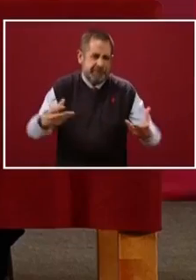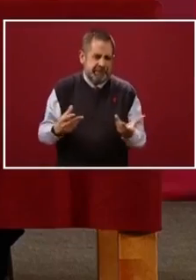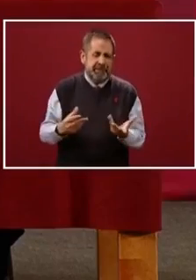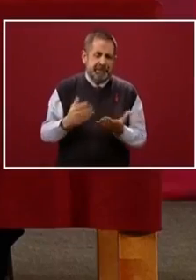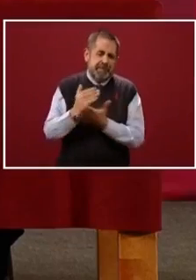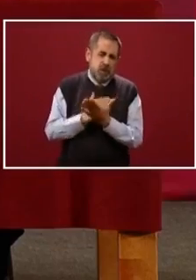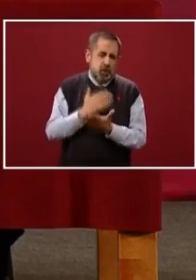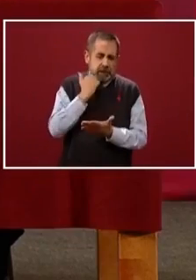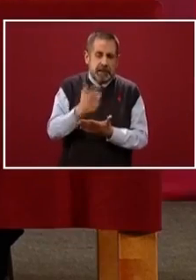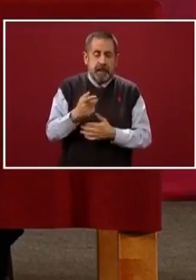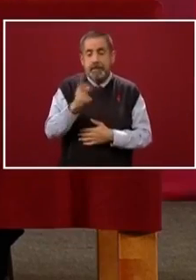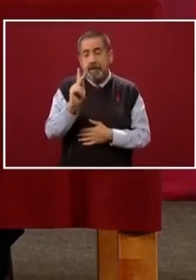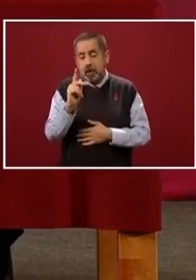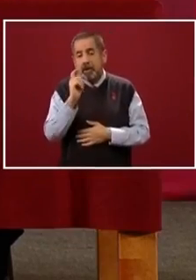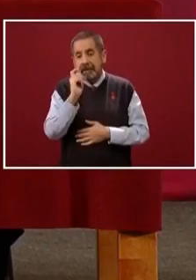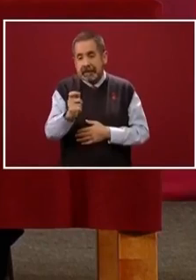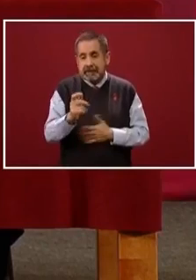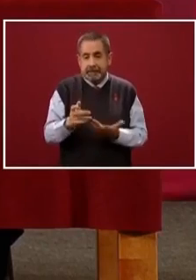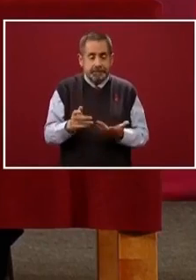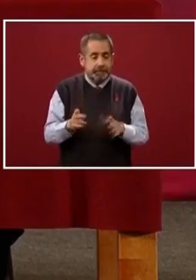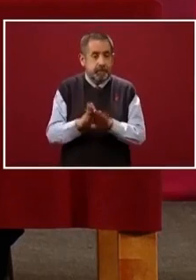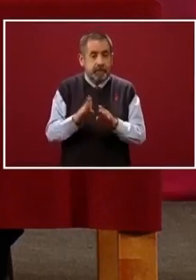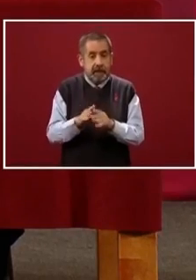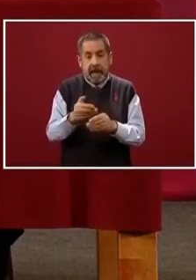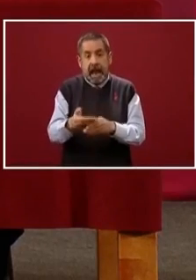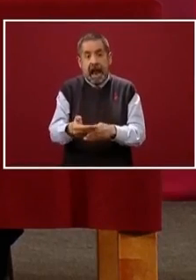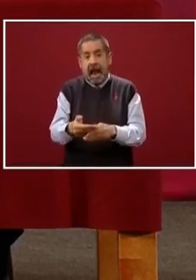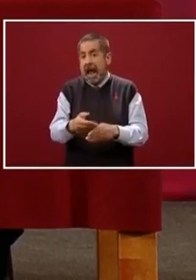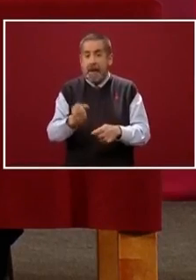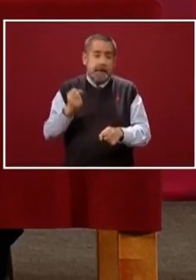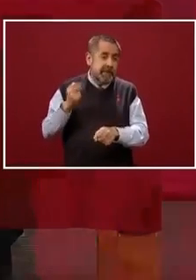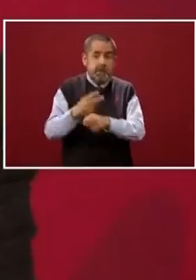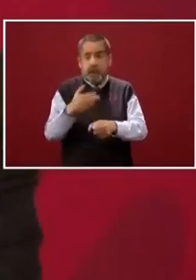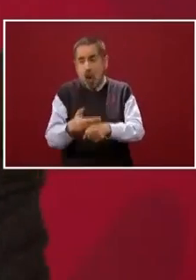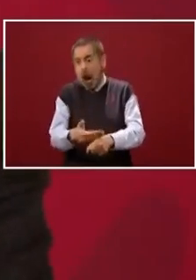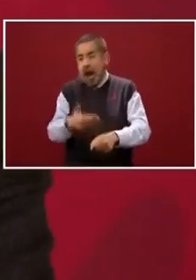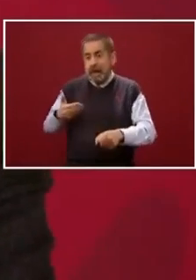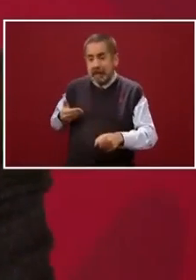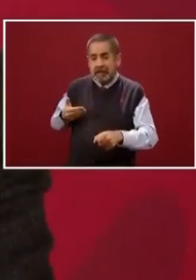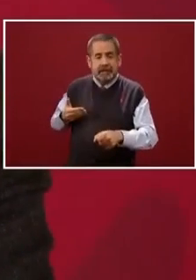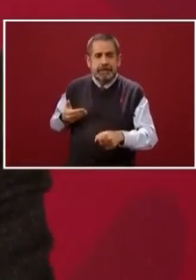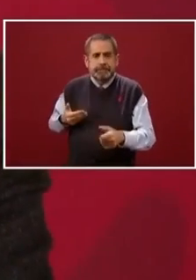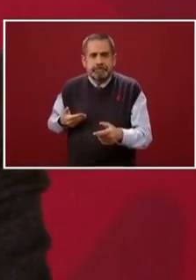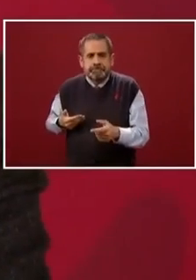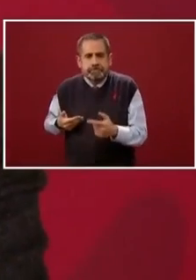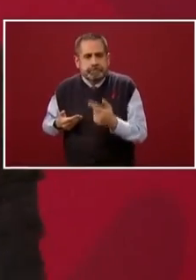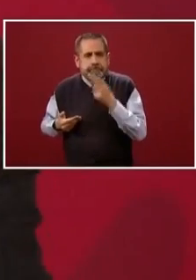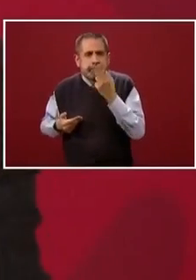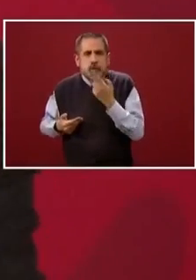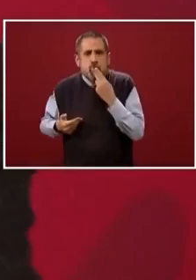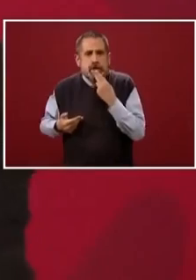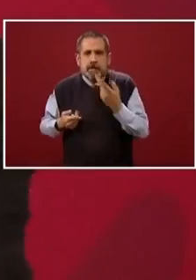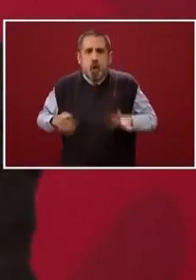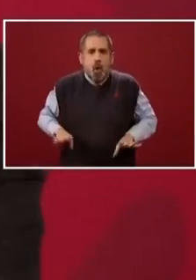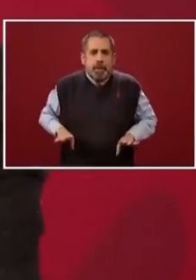los casos. Pero una intervención aplicada demasiado temprano tiene poca utilidad